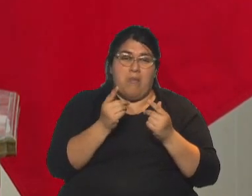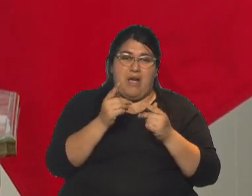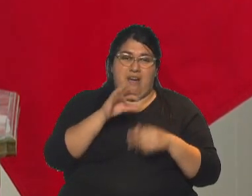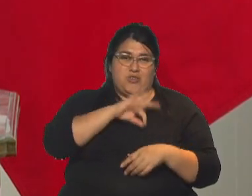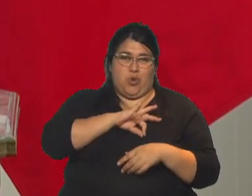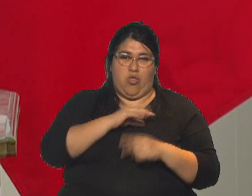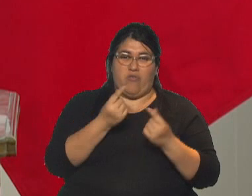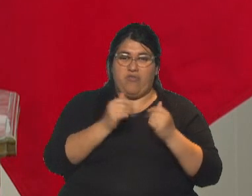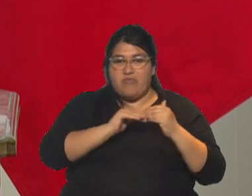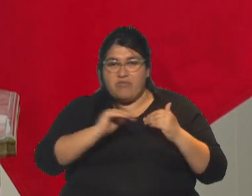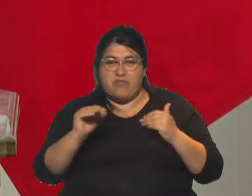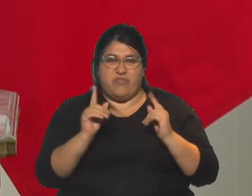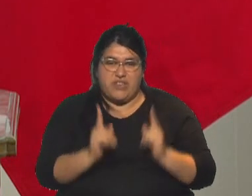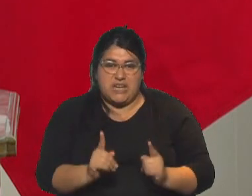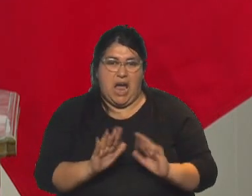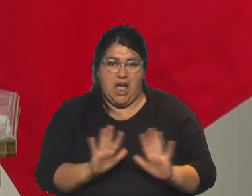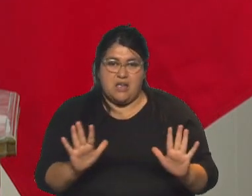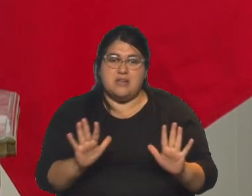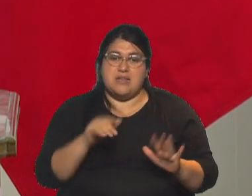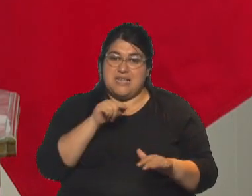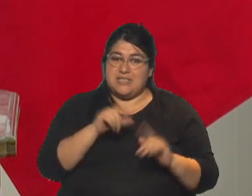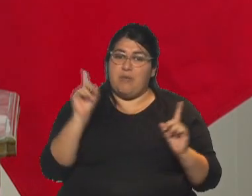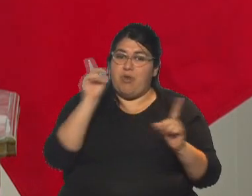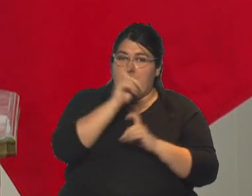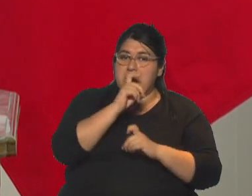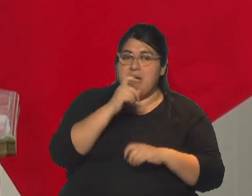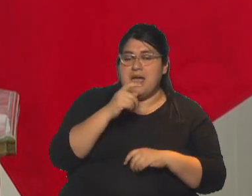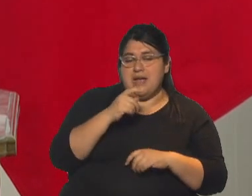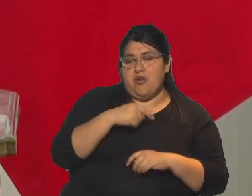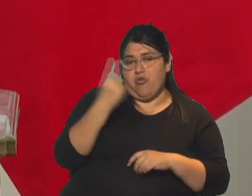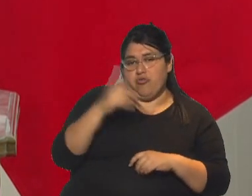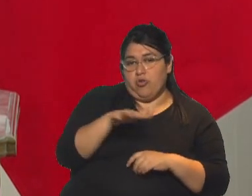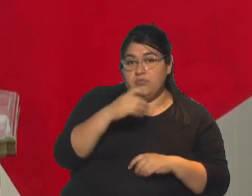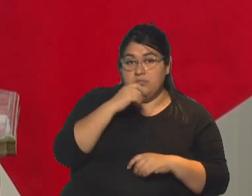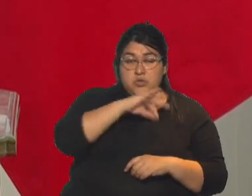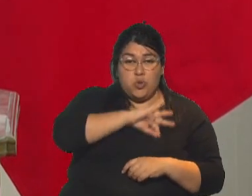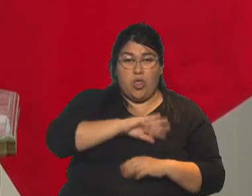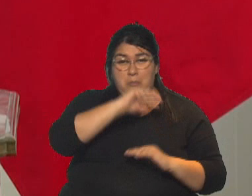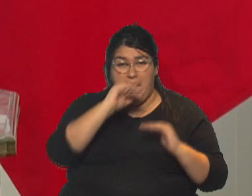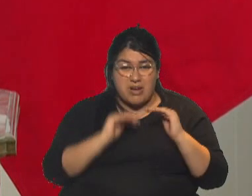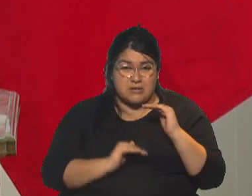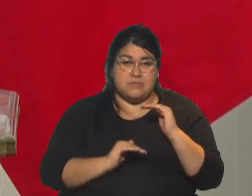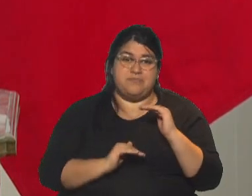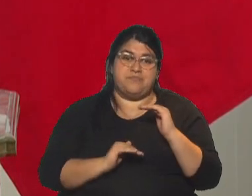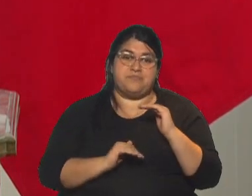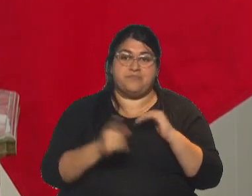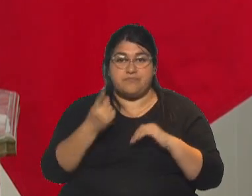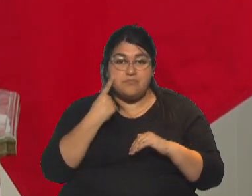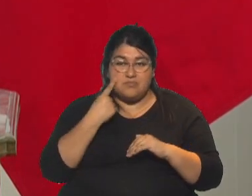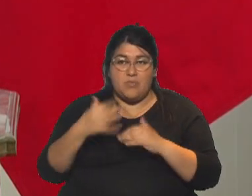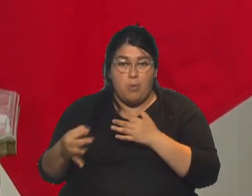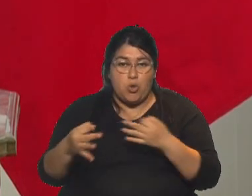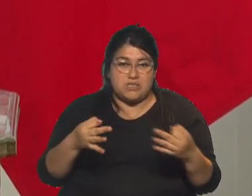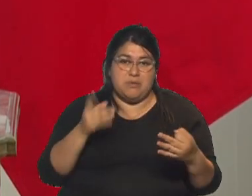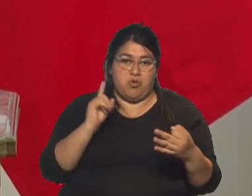salarios más bajos también genera muchos problemas en muchos lugares, porque los salarios más bajos están en los municipios y están